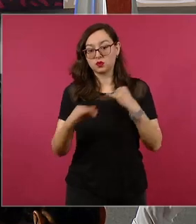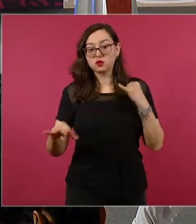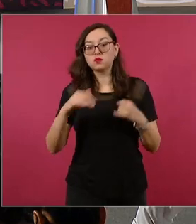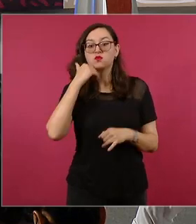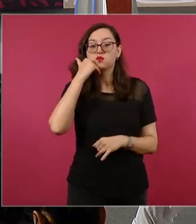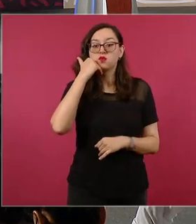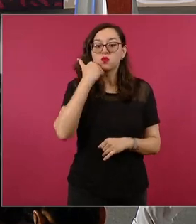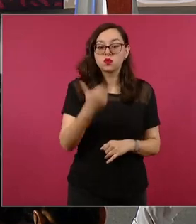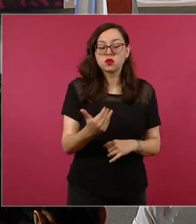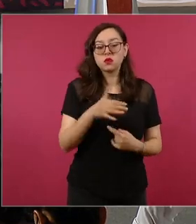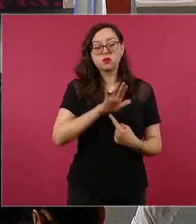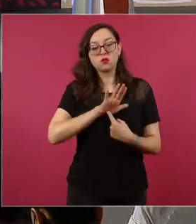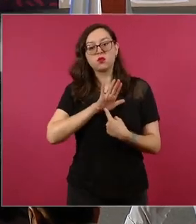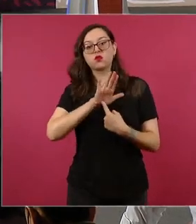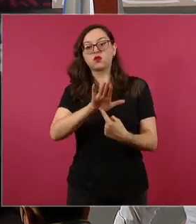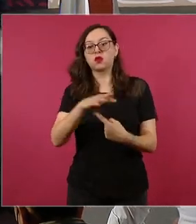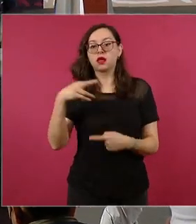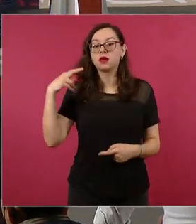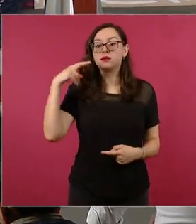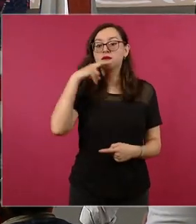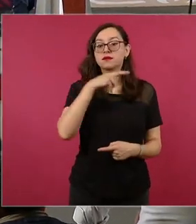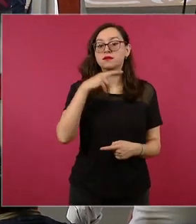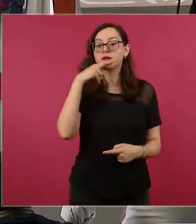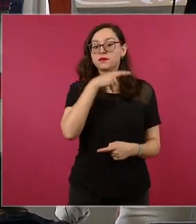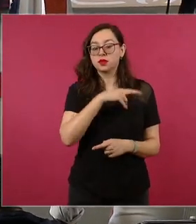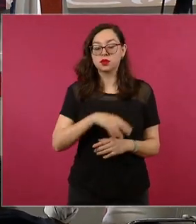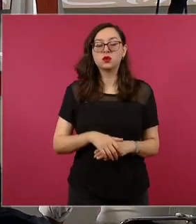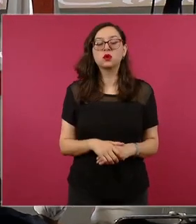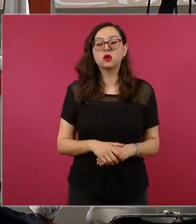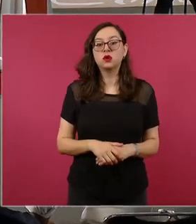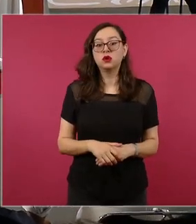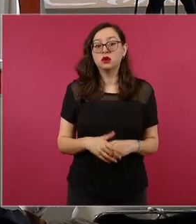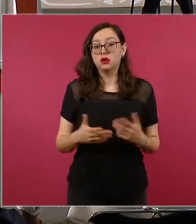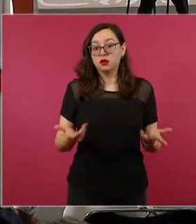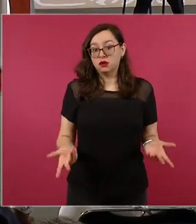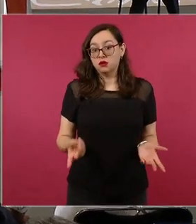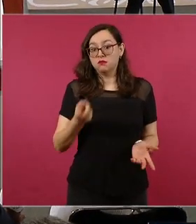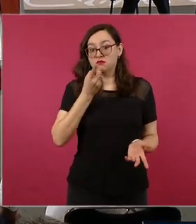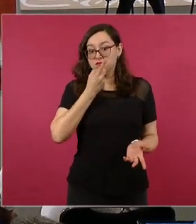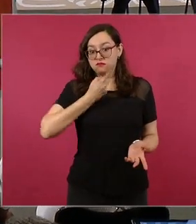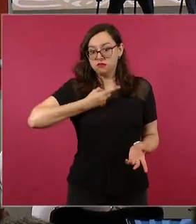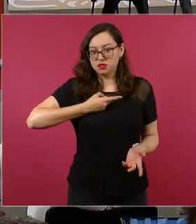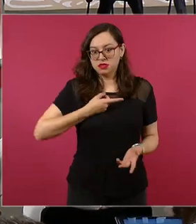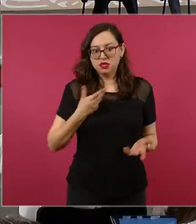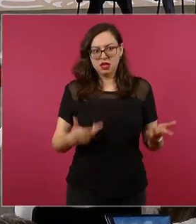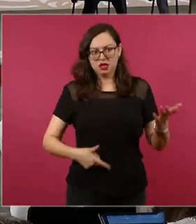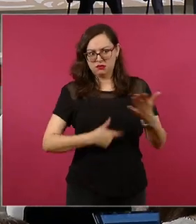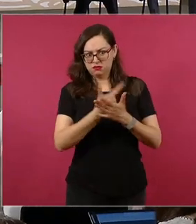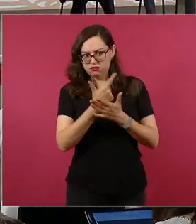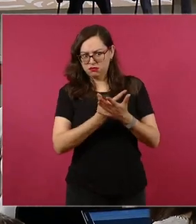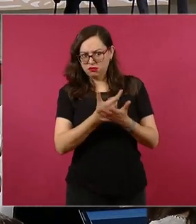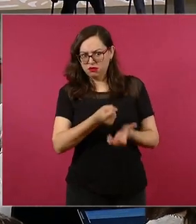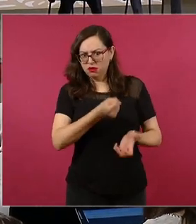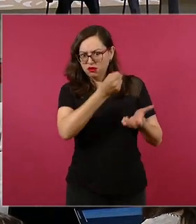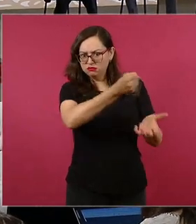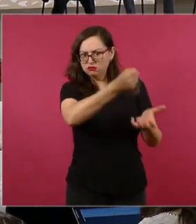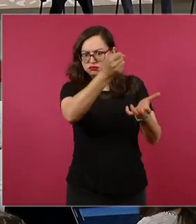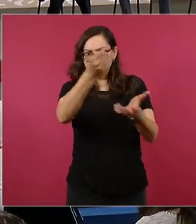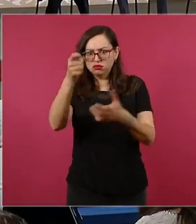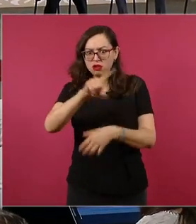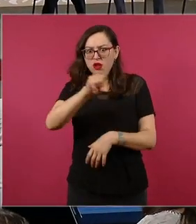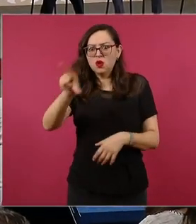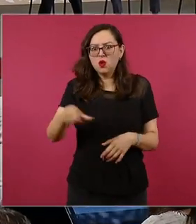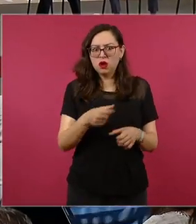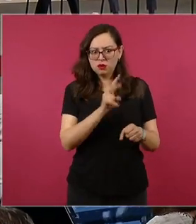enseñar rápidamente, porque nos han preguntado mucho de cómo se va a llevar el control de estos recursos. A la par